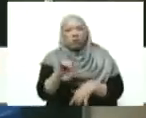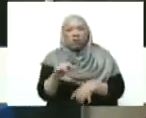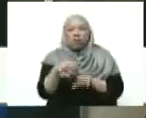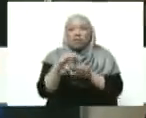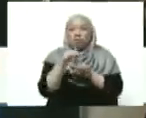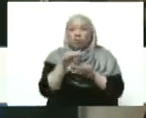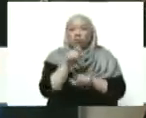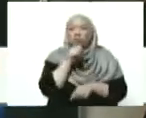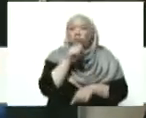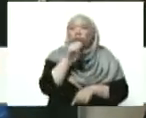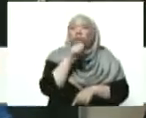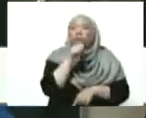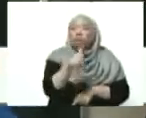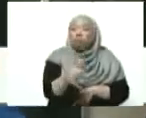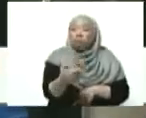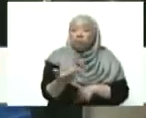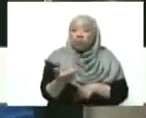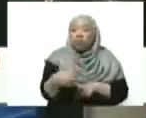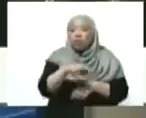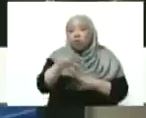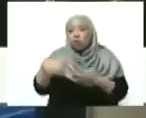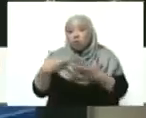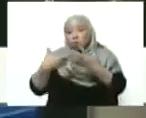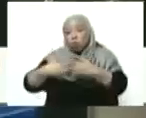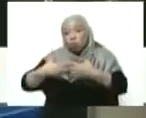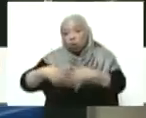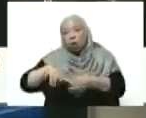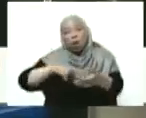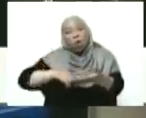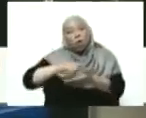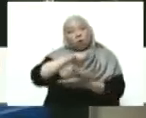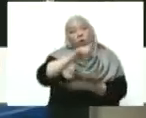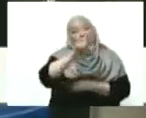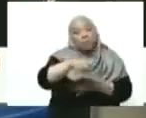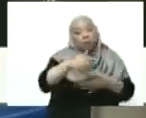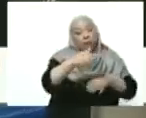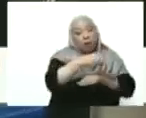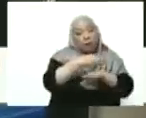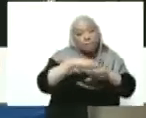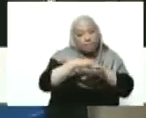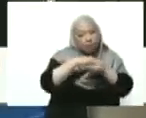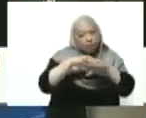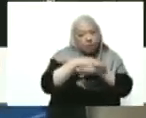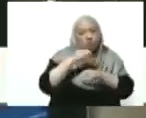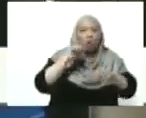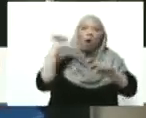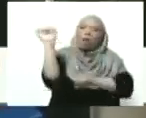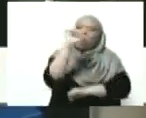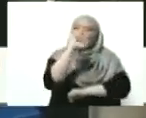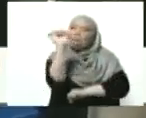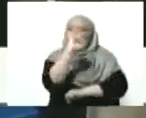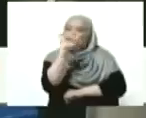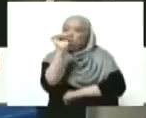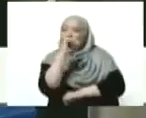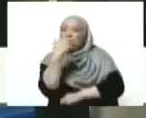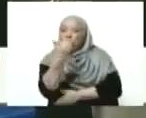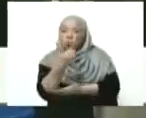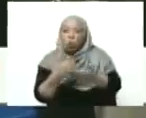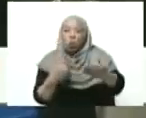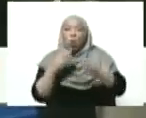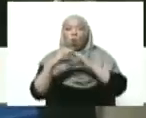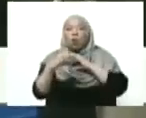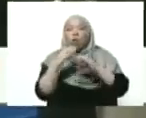situación. Nosotros desde Conviasa y desde el Ministerio del Poder Popular para el Transporte también le entregamos al señor embajador unas